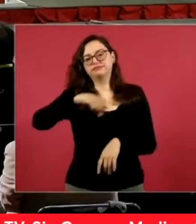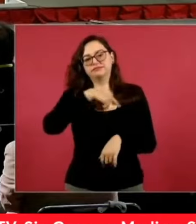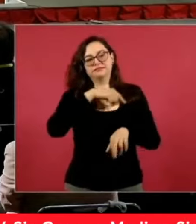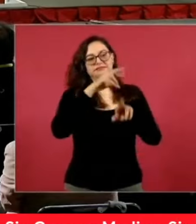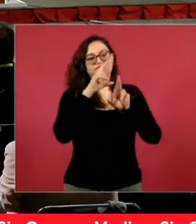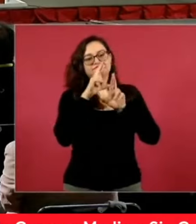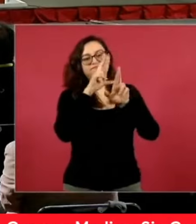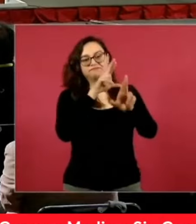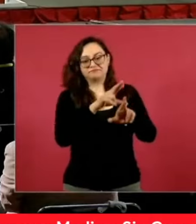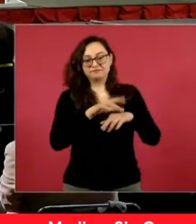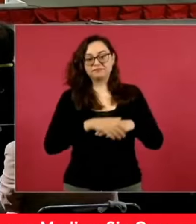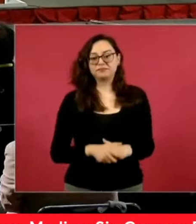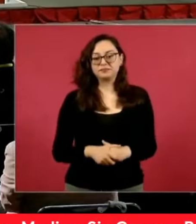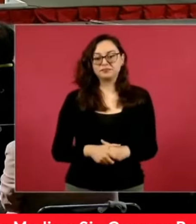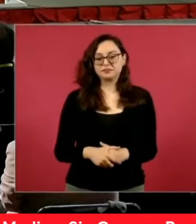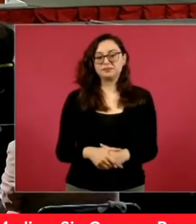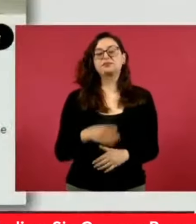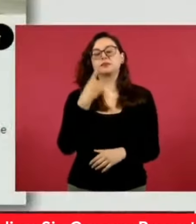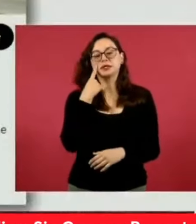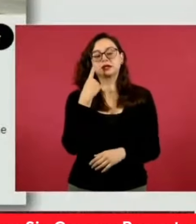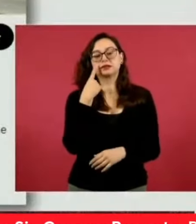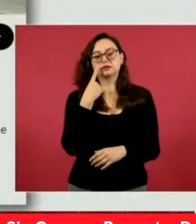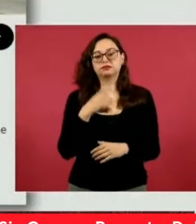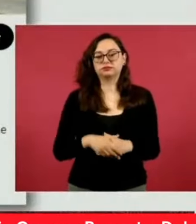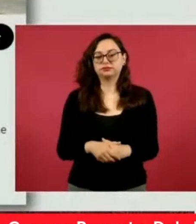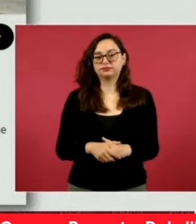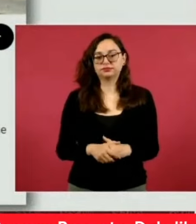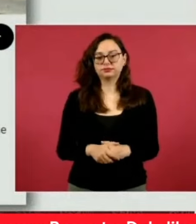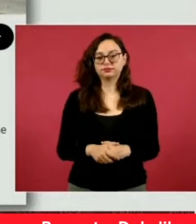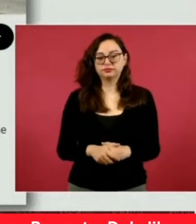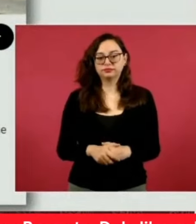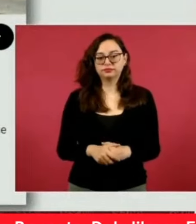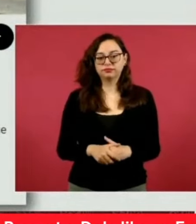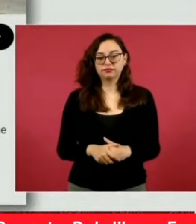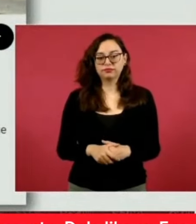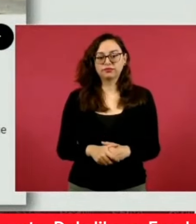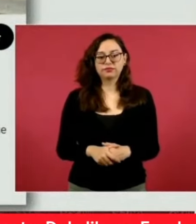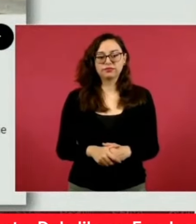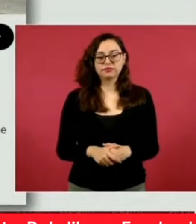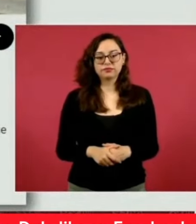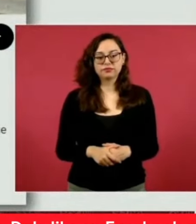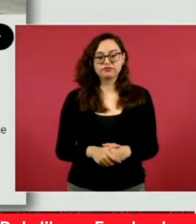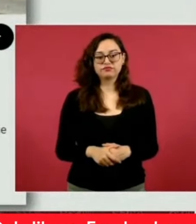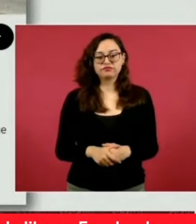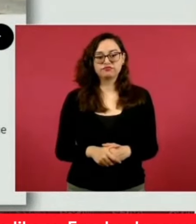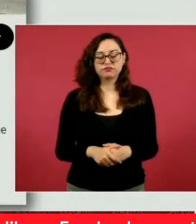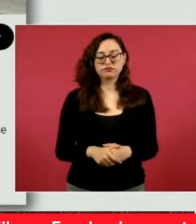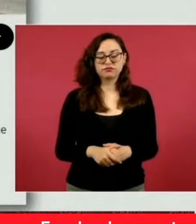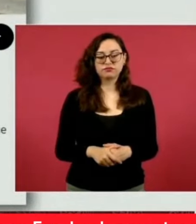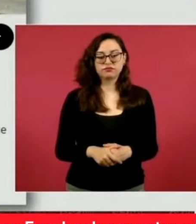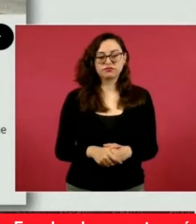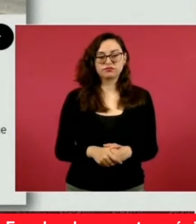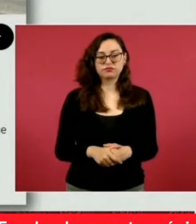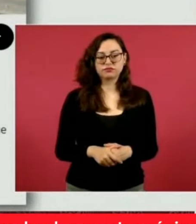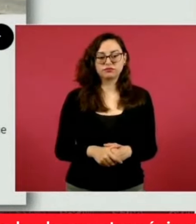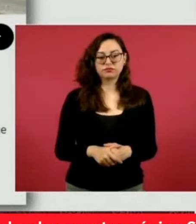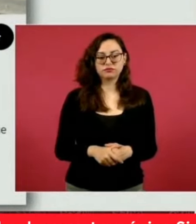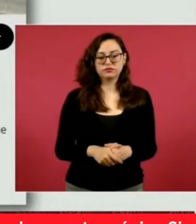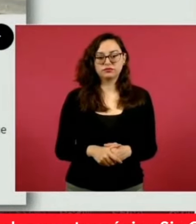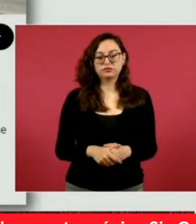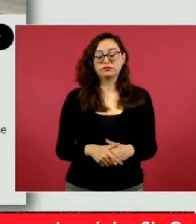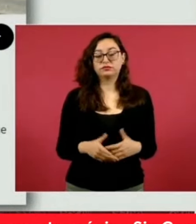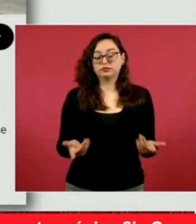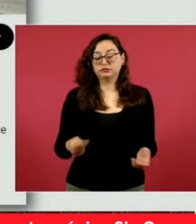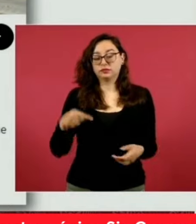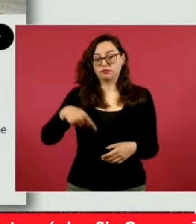boletín. Porque el gobierno de México rompe récord en inversión extranjera